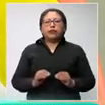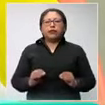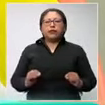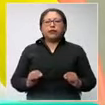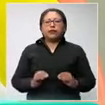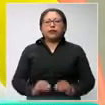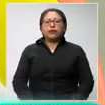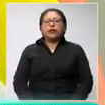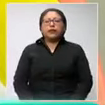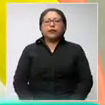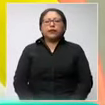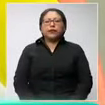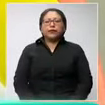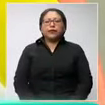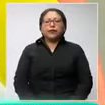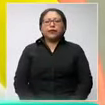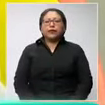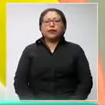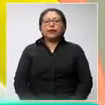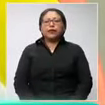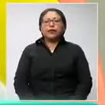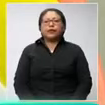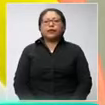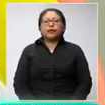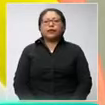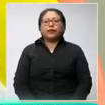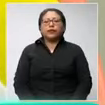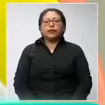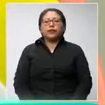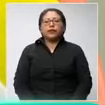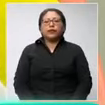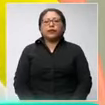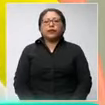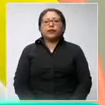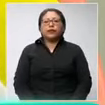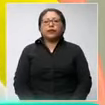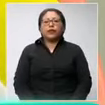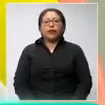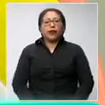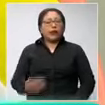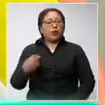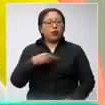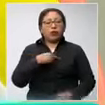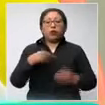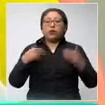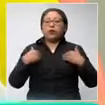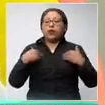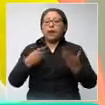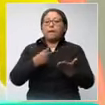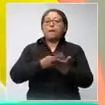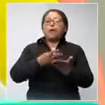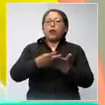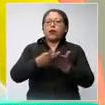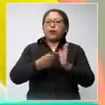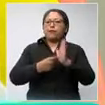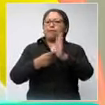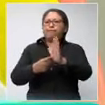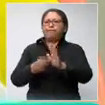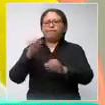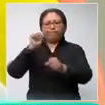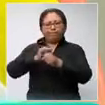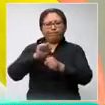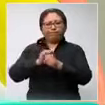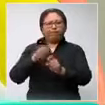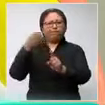tendríamos culminado todo el proceso? ¿Si eso nos puede precisar, ministro? Lo que estamos planteando es una ruta crítica y acciones que estamos trabajando ya